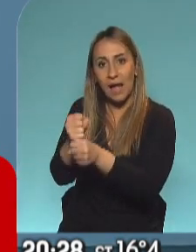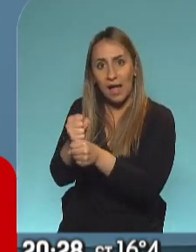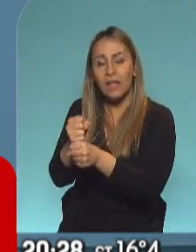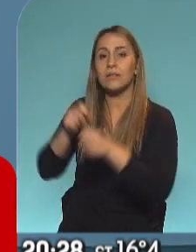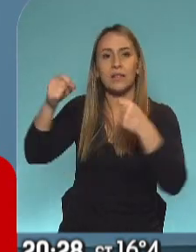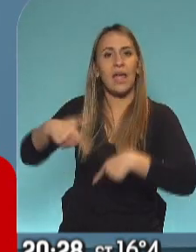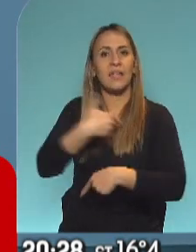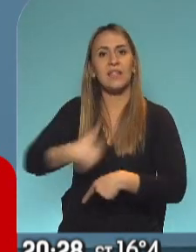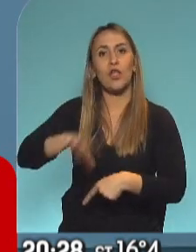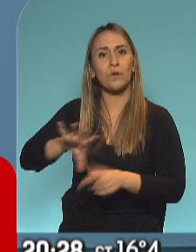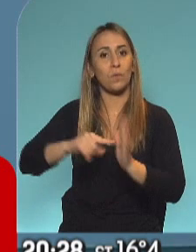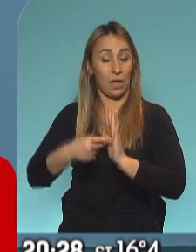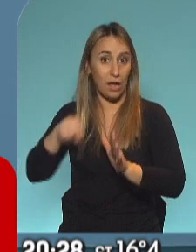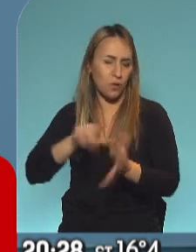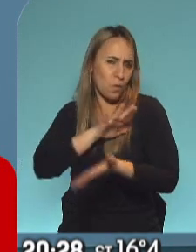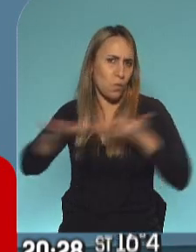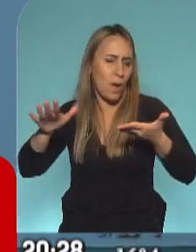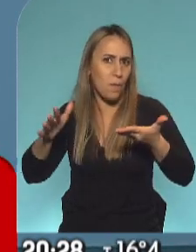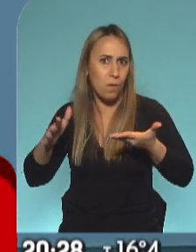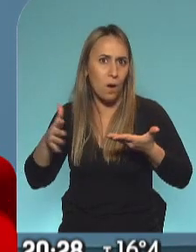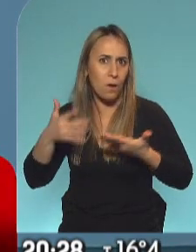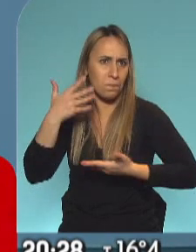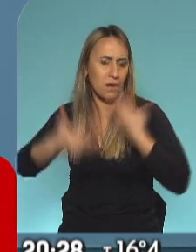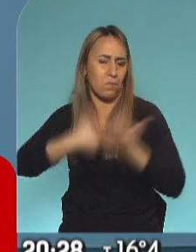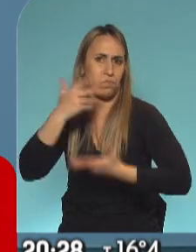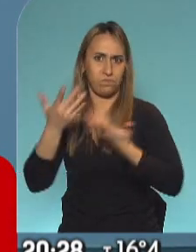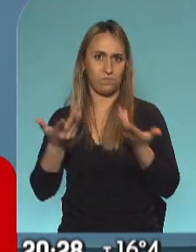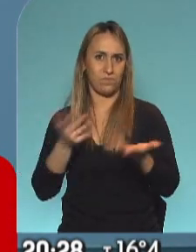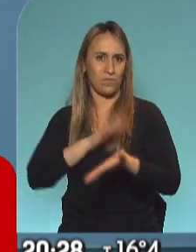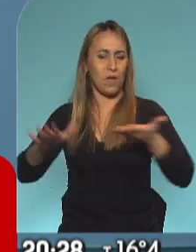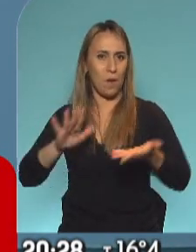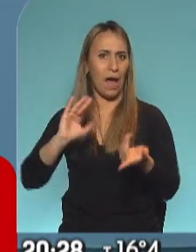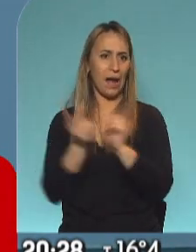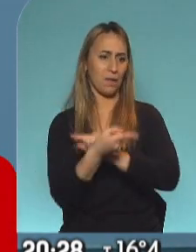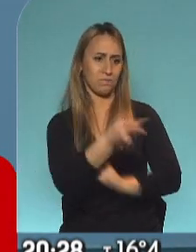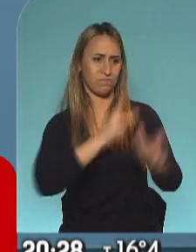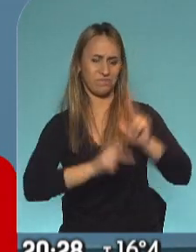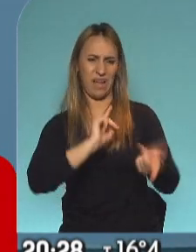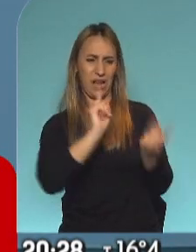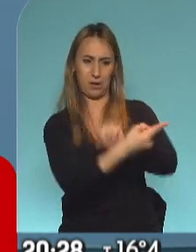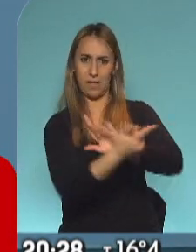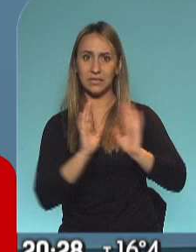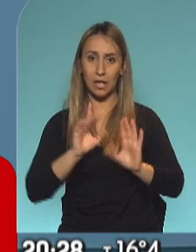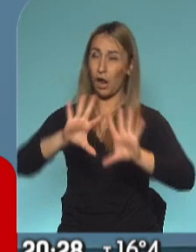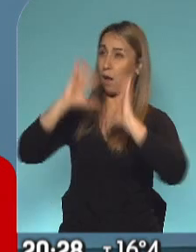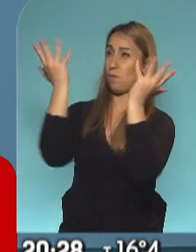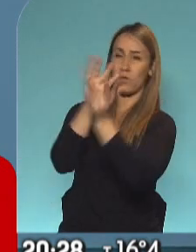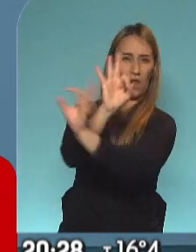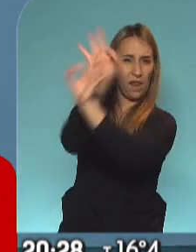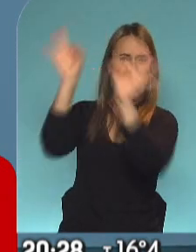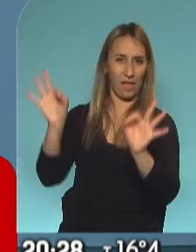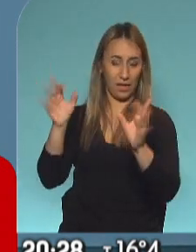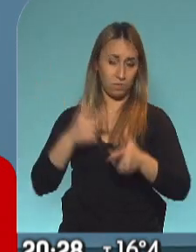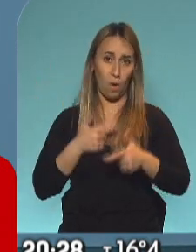provincial. Es revolucionario, es extraordinario, es exactamente al revés. Nadie lo ha podido hacer en el mundo y nosotros sí, eso sería la buena